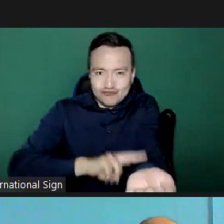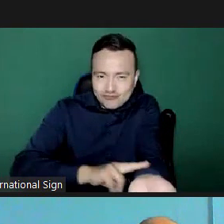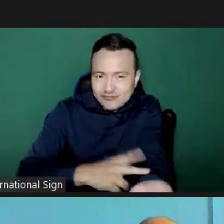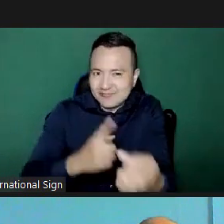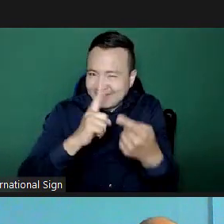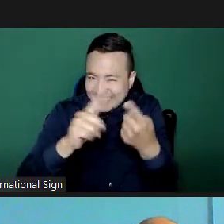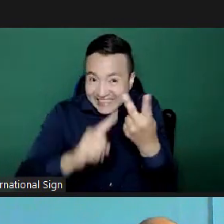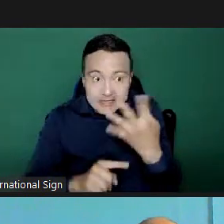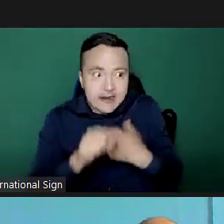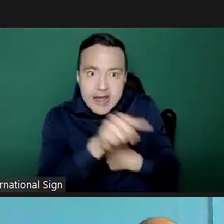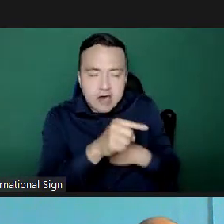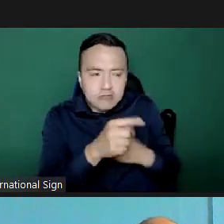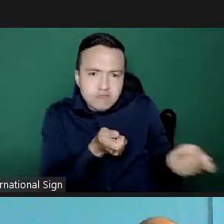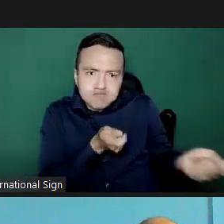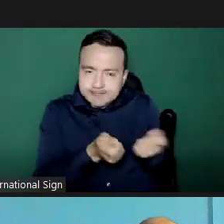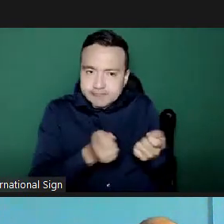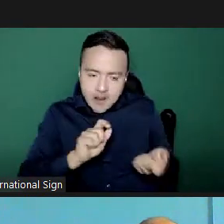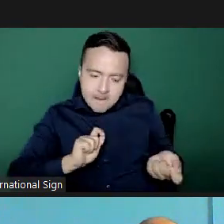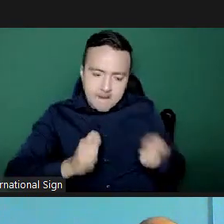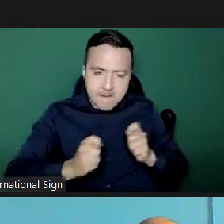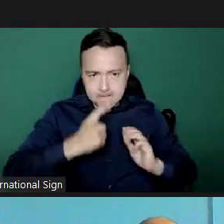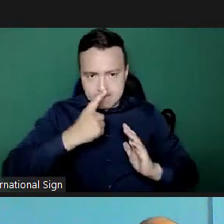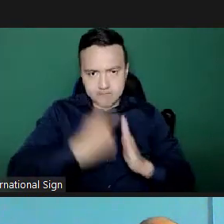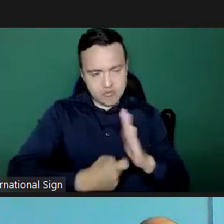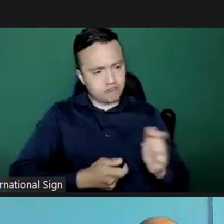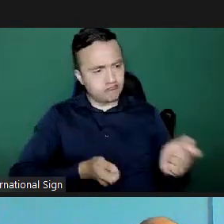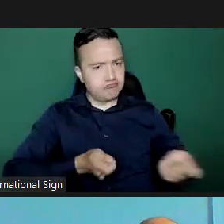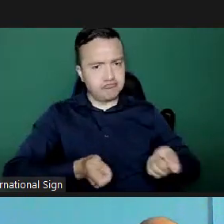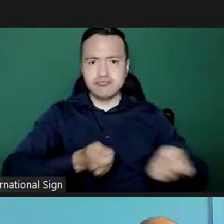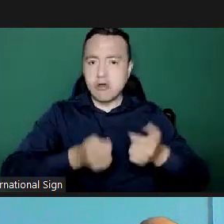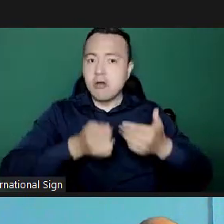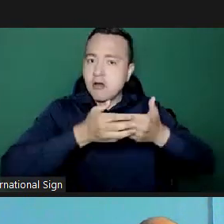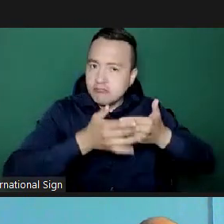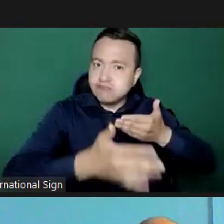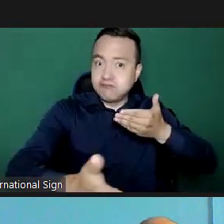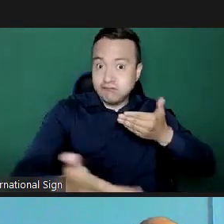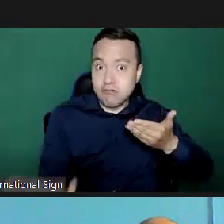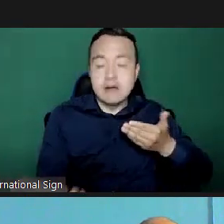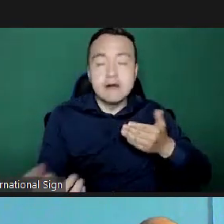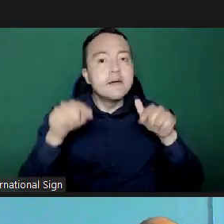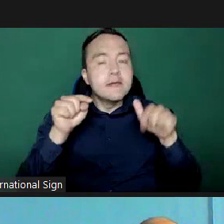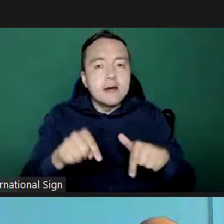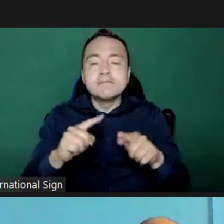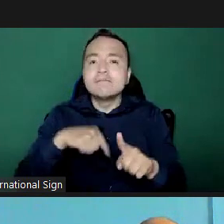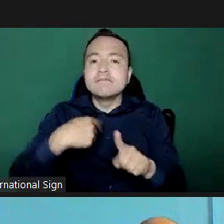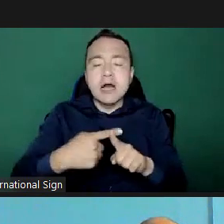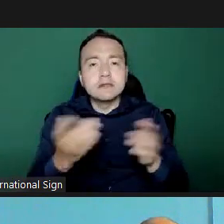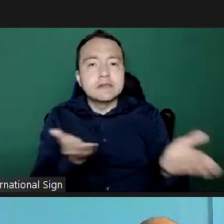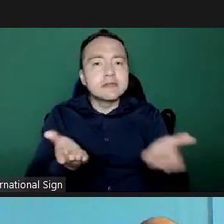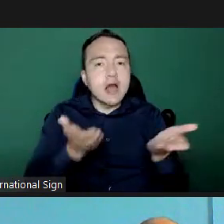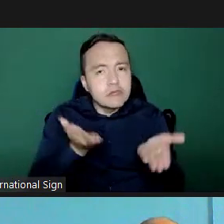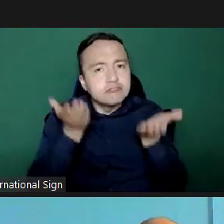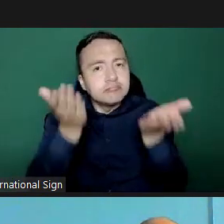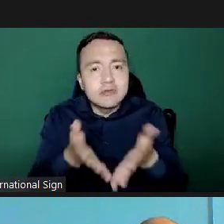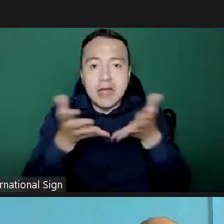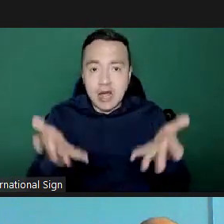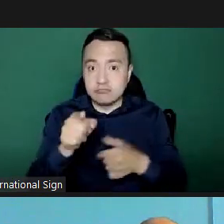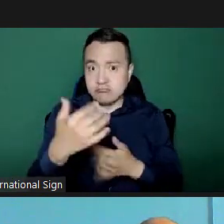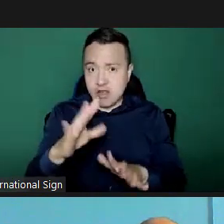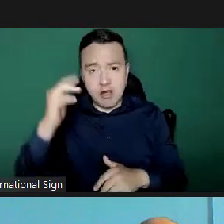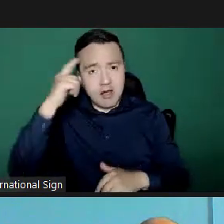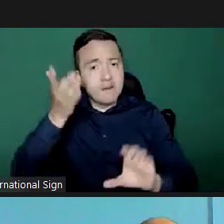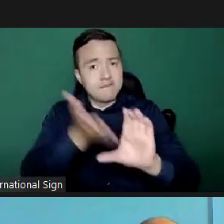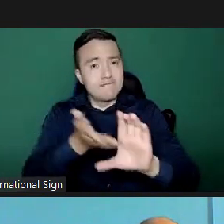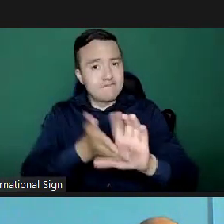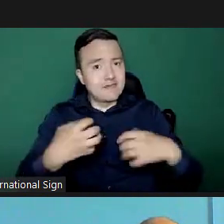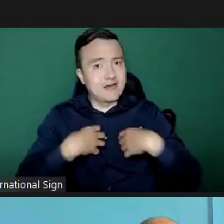los estilos de vida. También en cuanto a entrega de servicios, miramos la salud mental y la salud